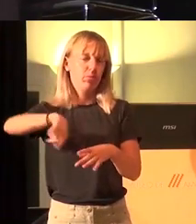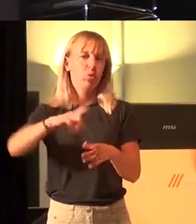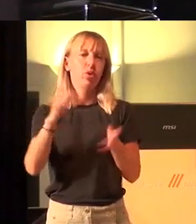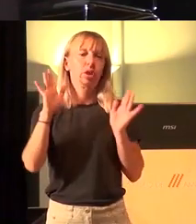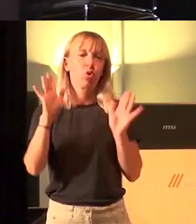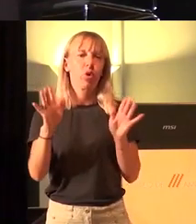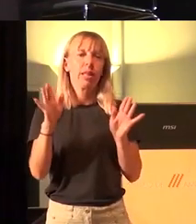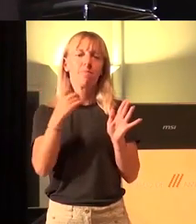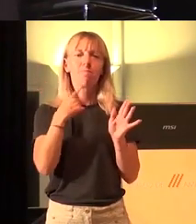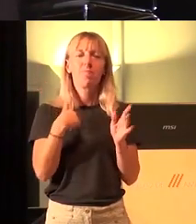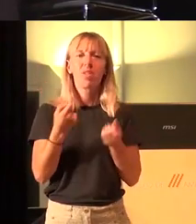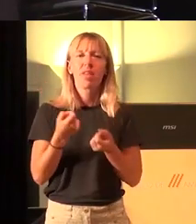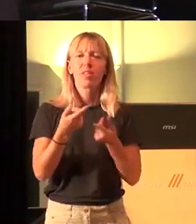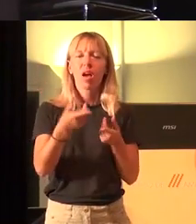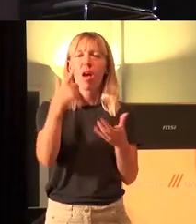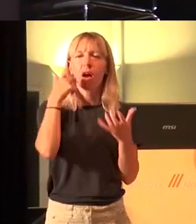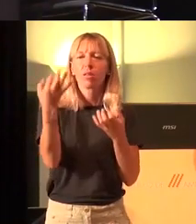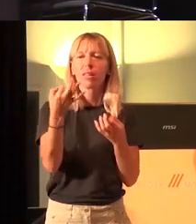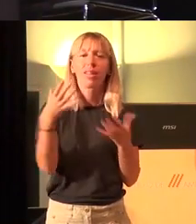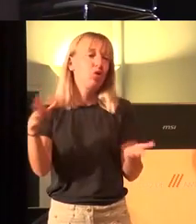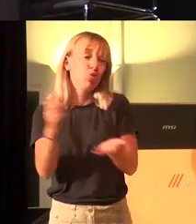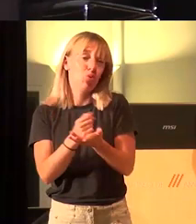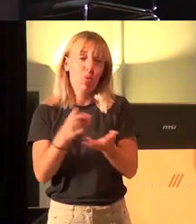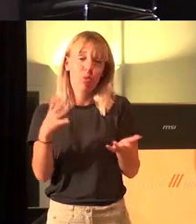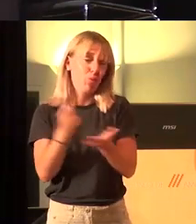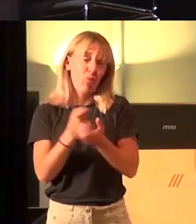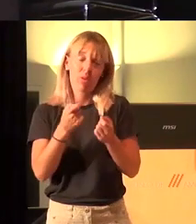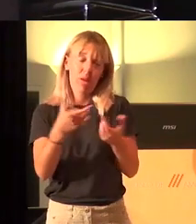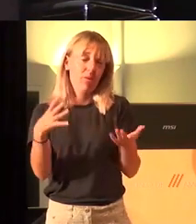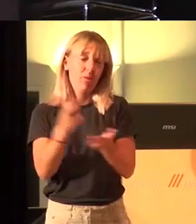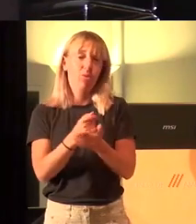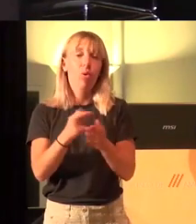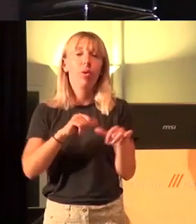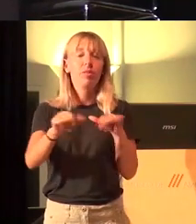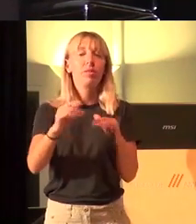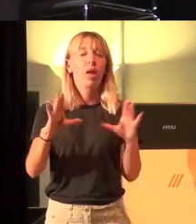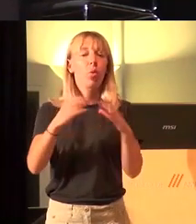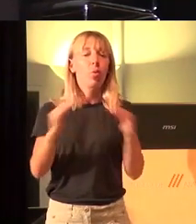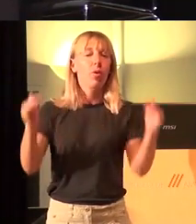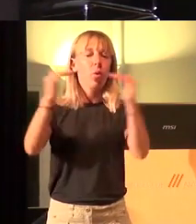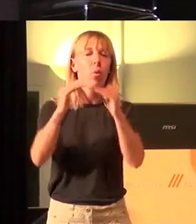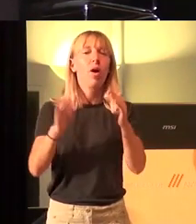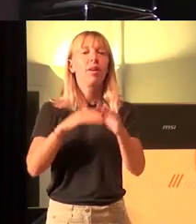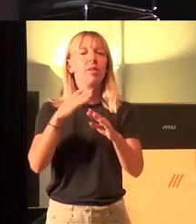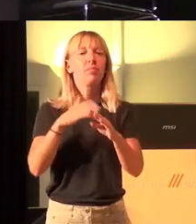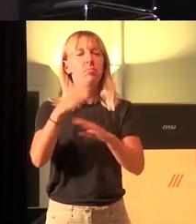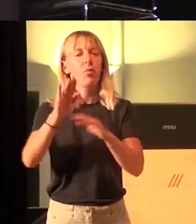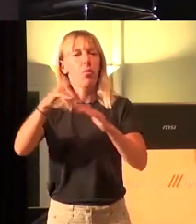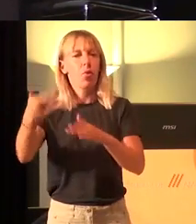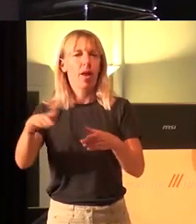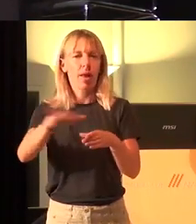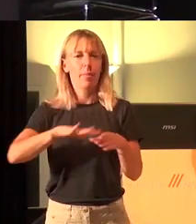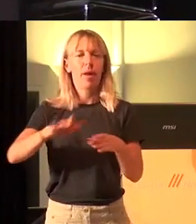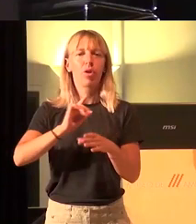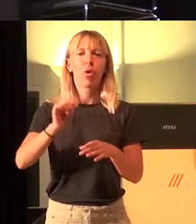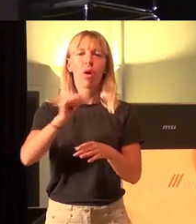Entonces, me dices, ¿qué aporta el arte? Todo, lo aporta todo, desde el grupo de iguales, el salir del barrio, un